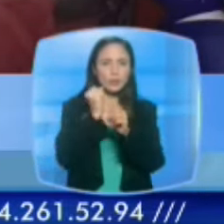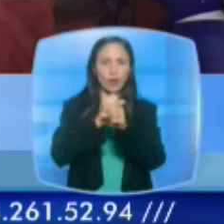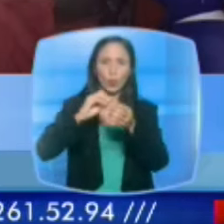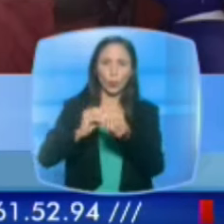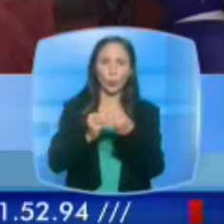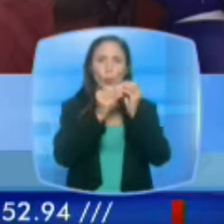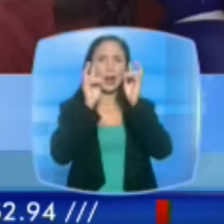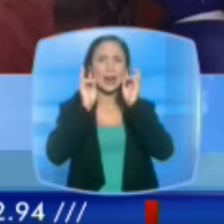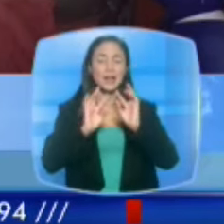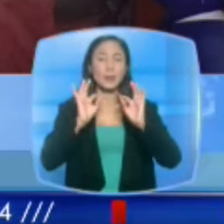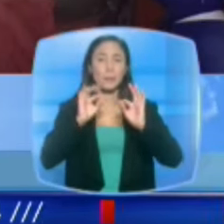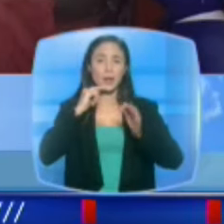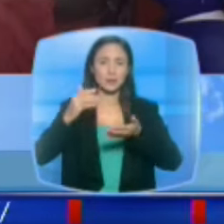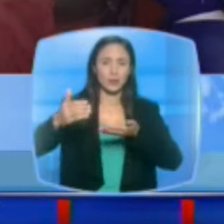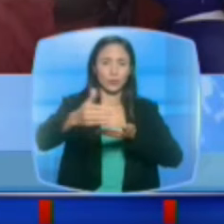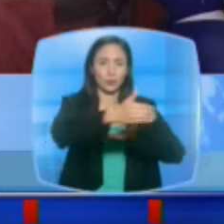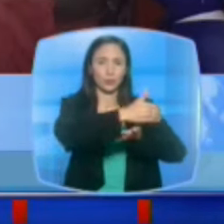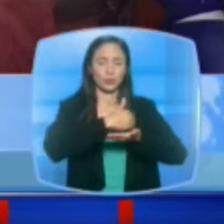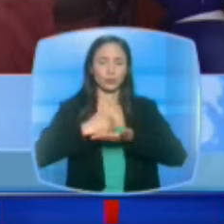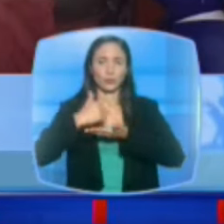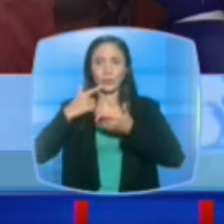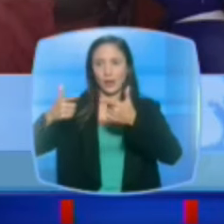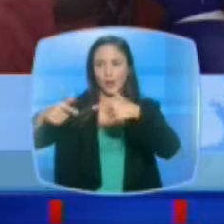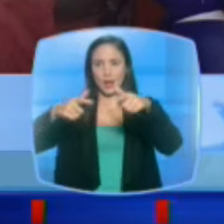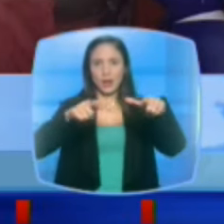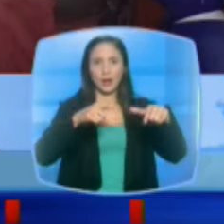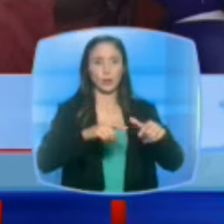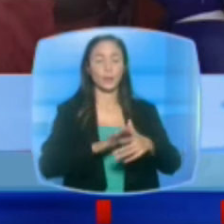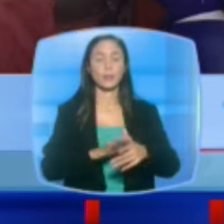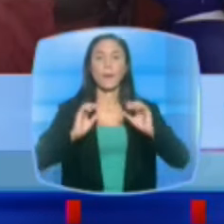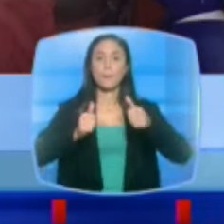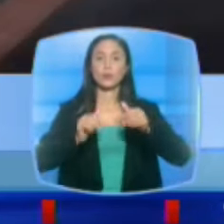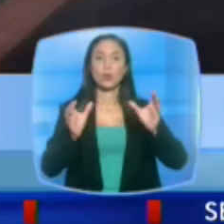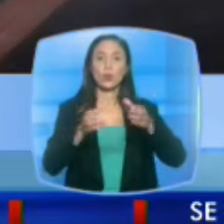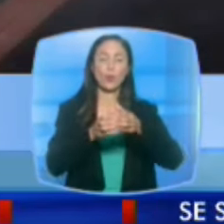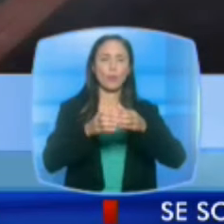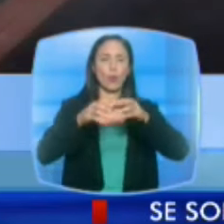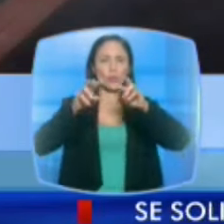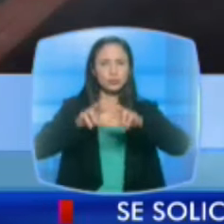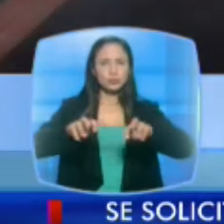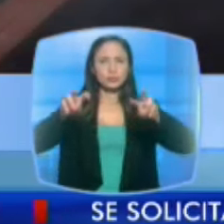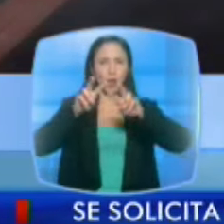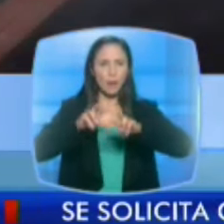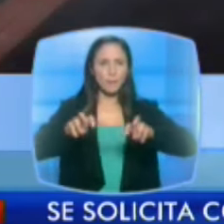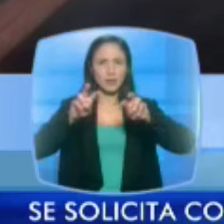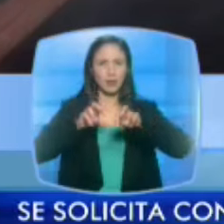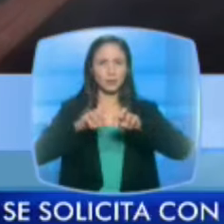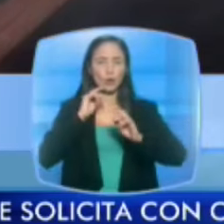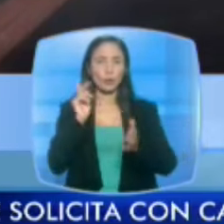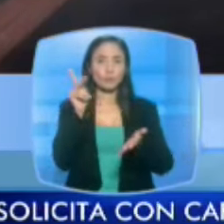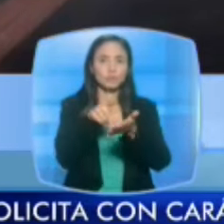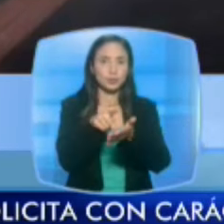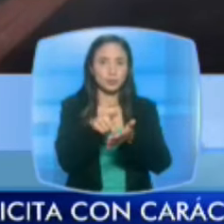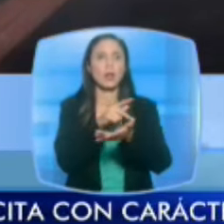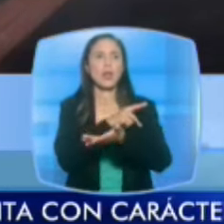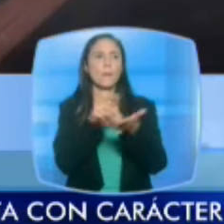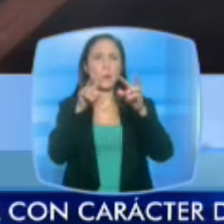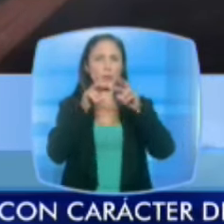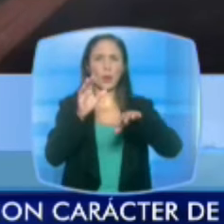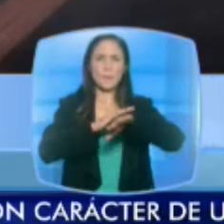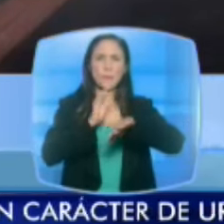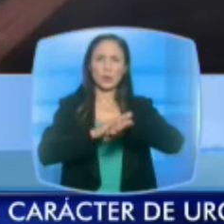y refrescamiento. Detallaron que la división de investigación de incendio y otros siniestros inició las